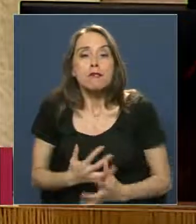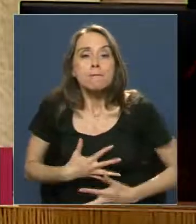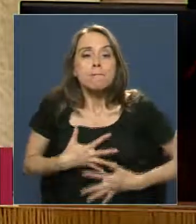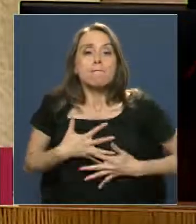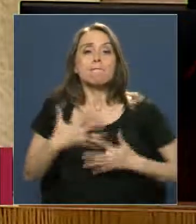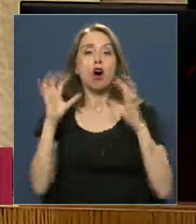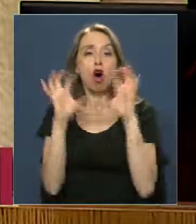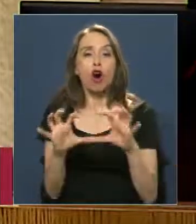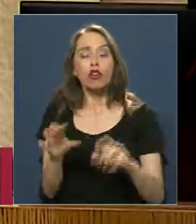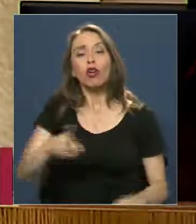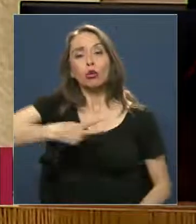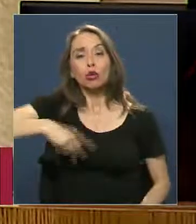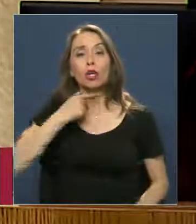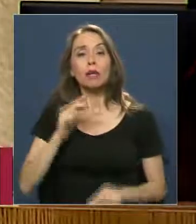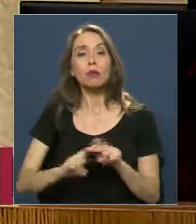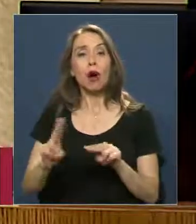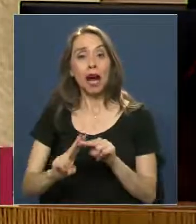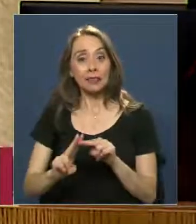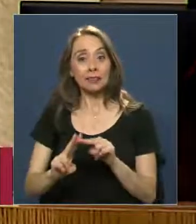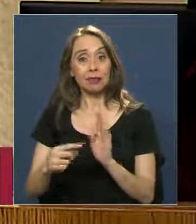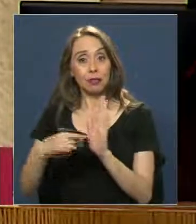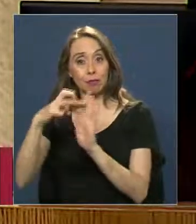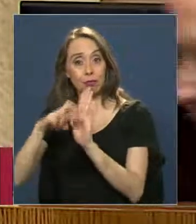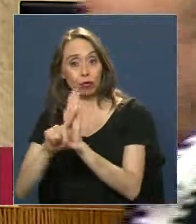queremos hacer una ley